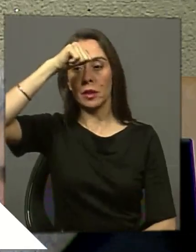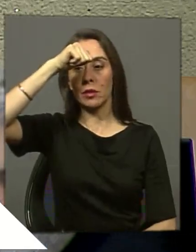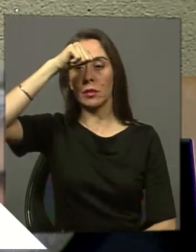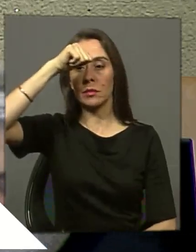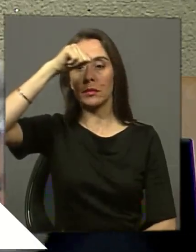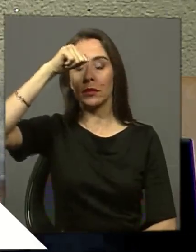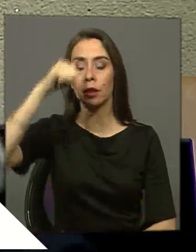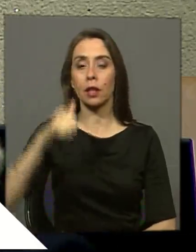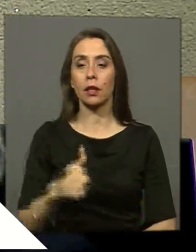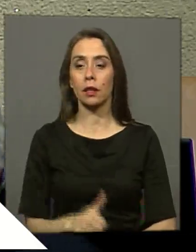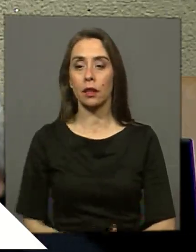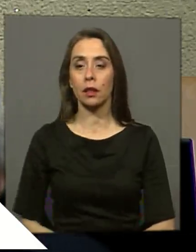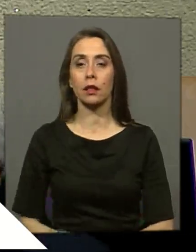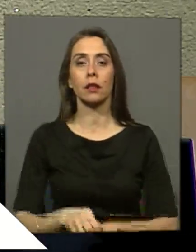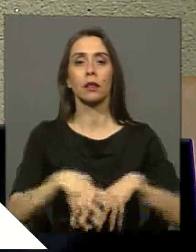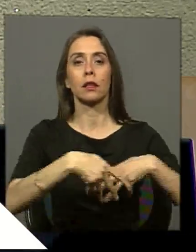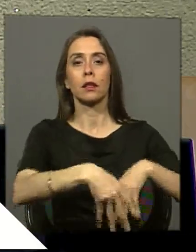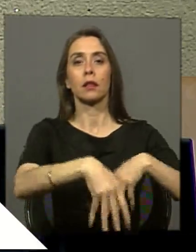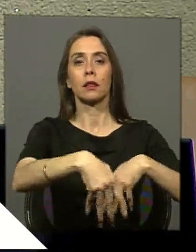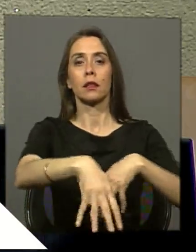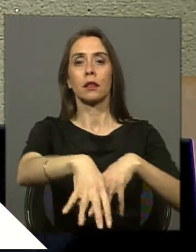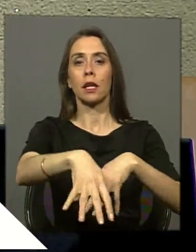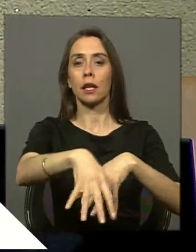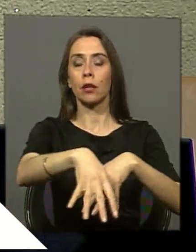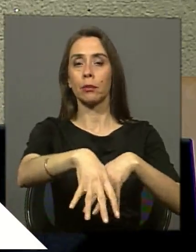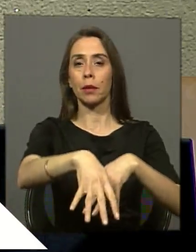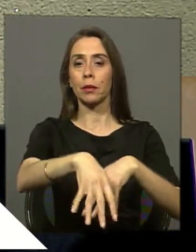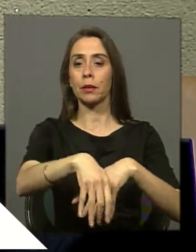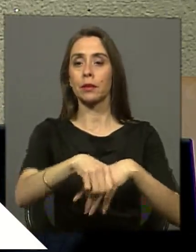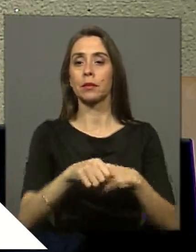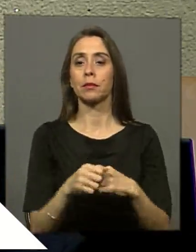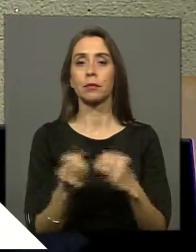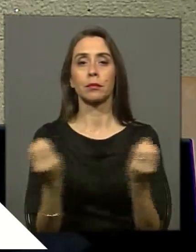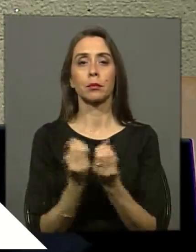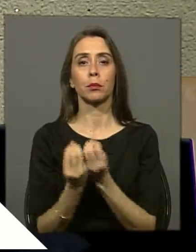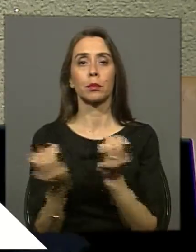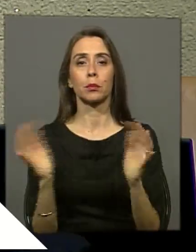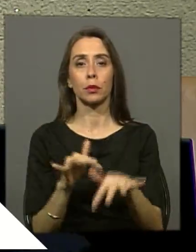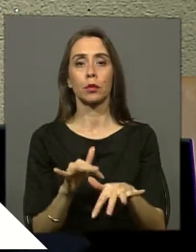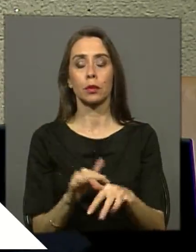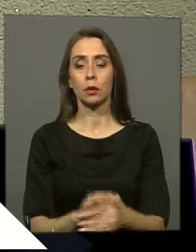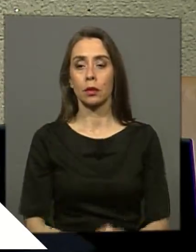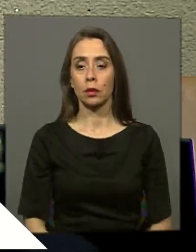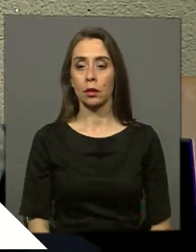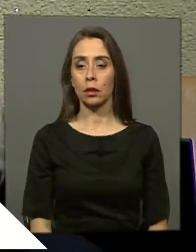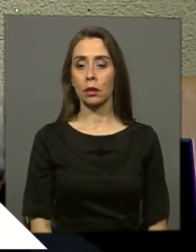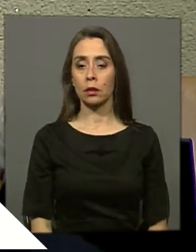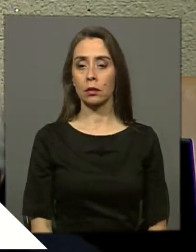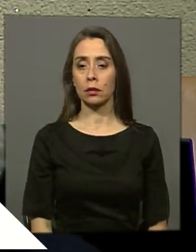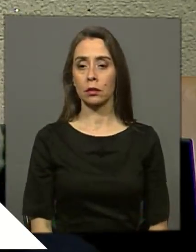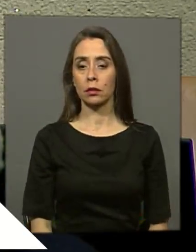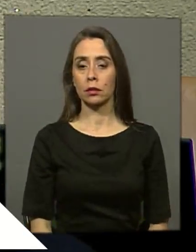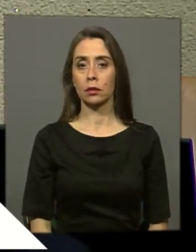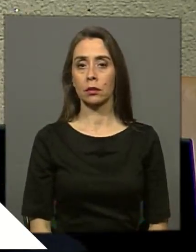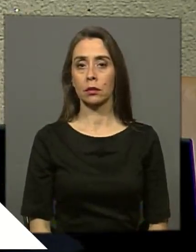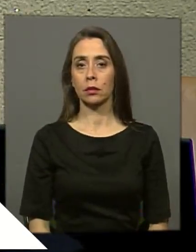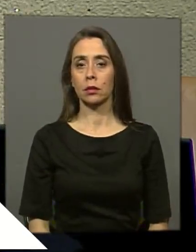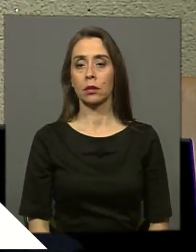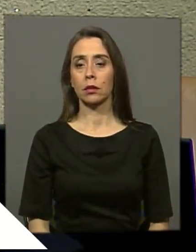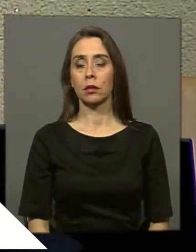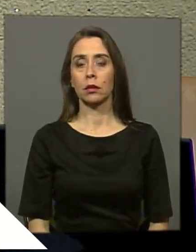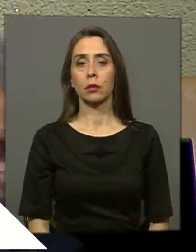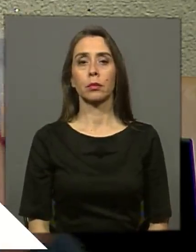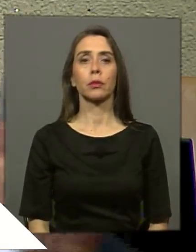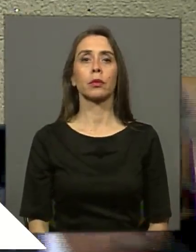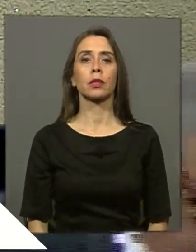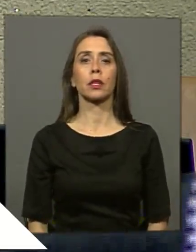creo que va a haber una marcha mucho más masiva y más organizada por tanto yo lamento que el Senado